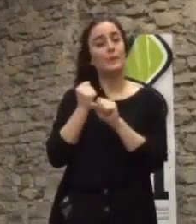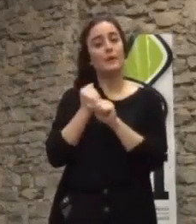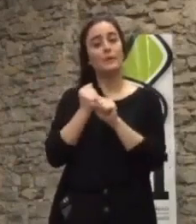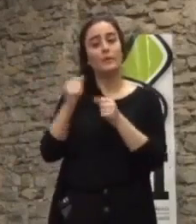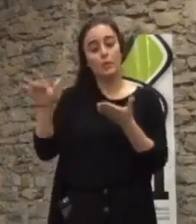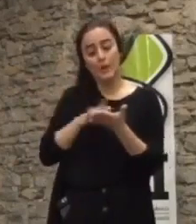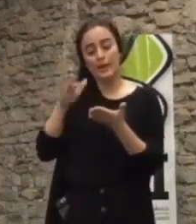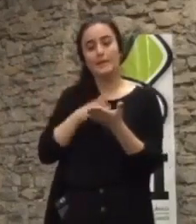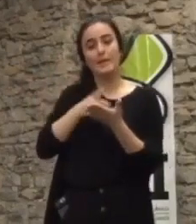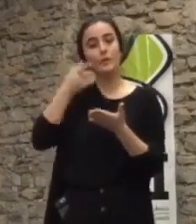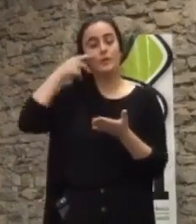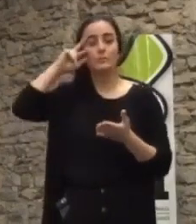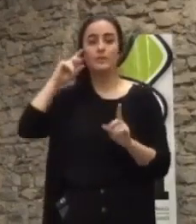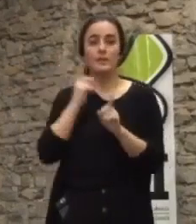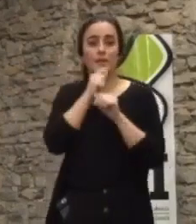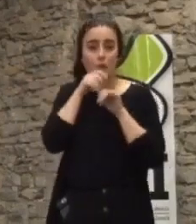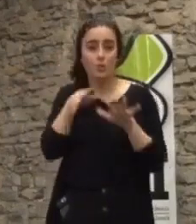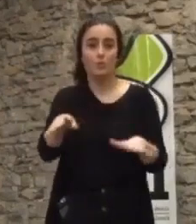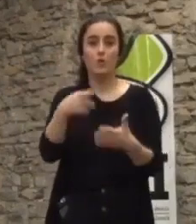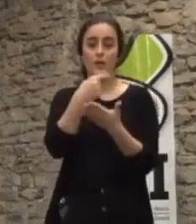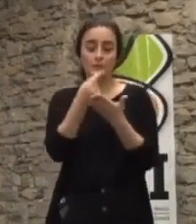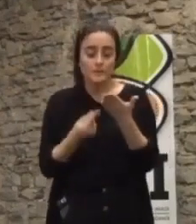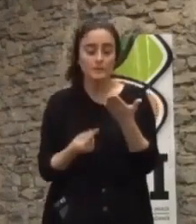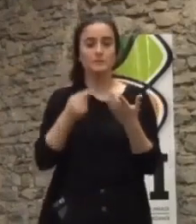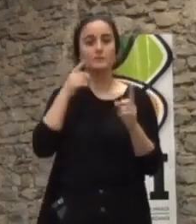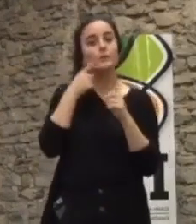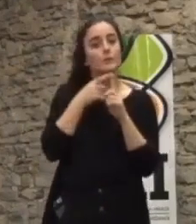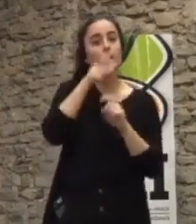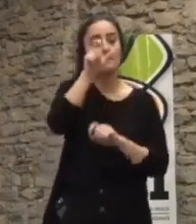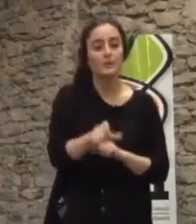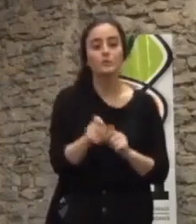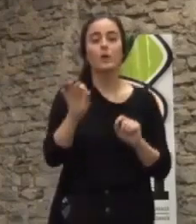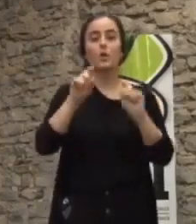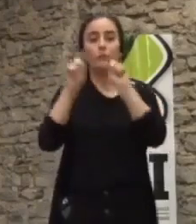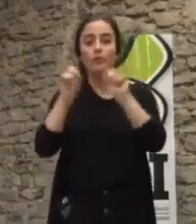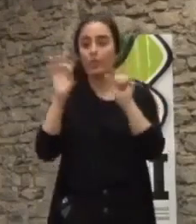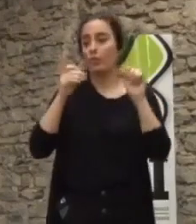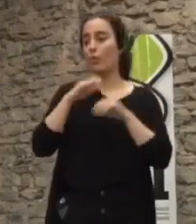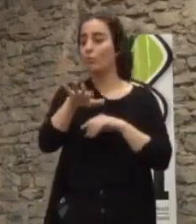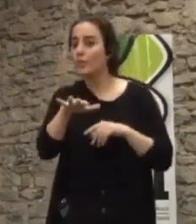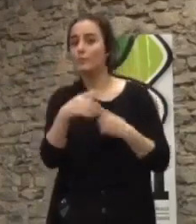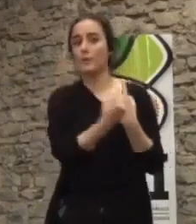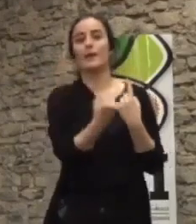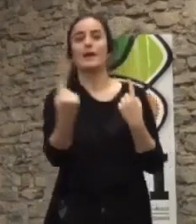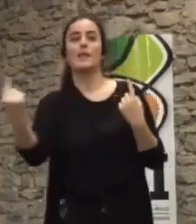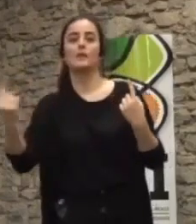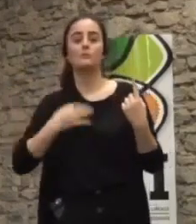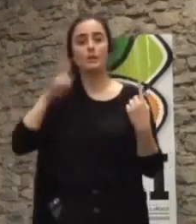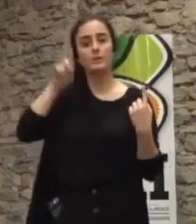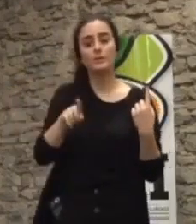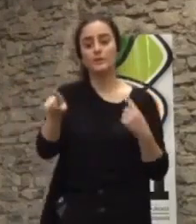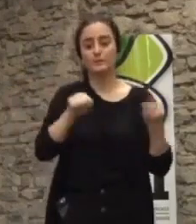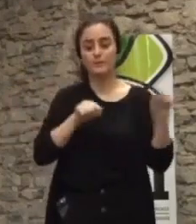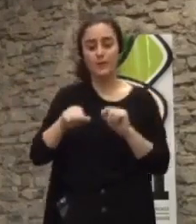un catálogo de experiencias antirrumores para que cada persona, cada entidad o cada municipio pueda elegir también llevar a